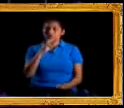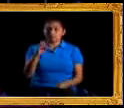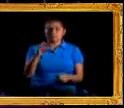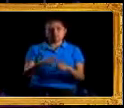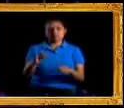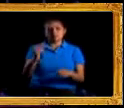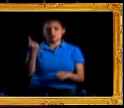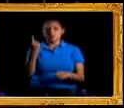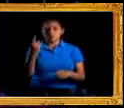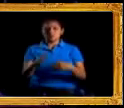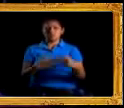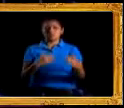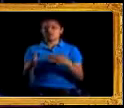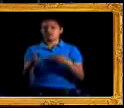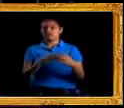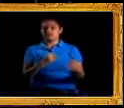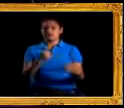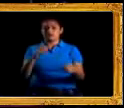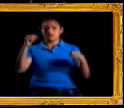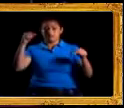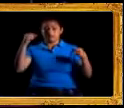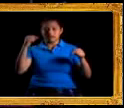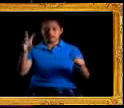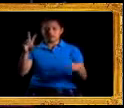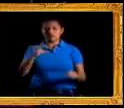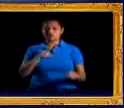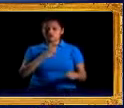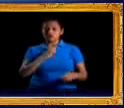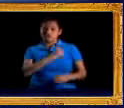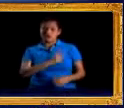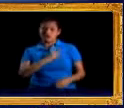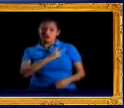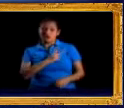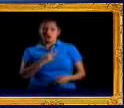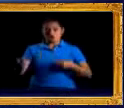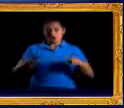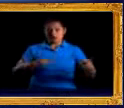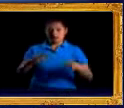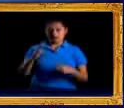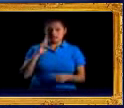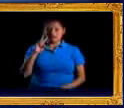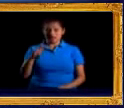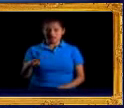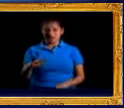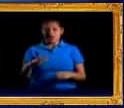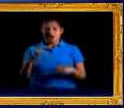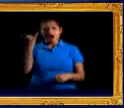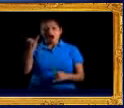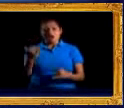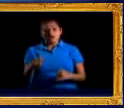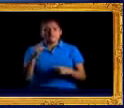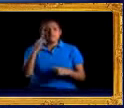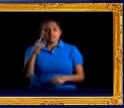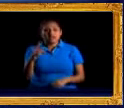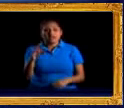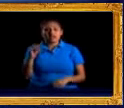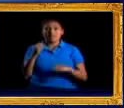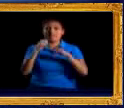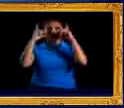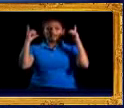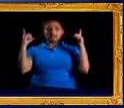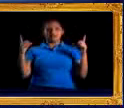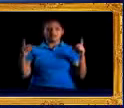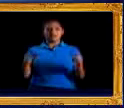que un simple papel sin valor comercial real. Ahora, miren qué tremendo es esto,